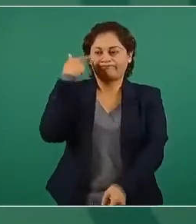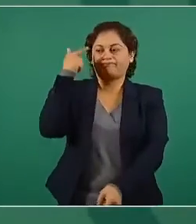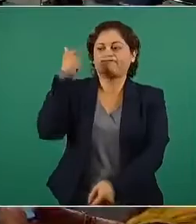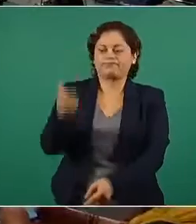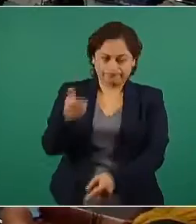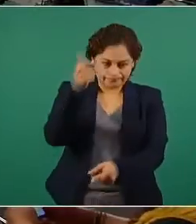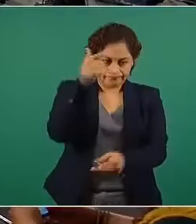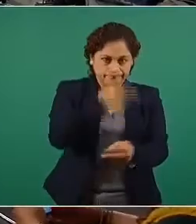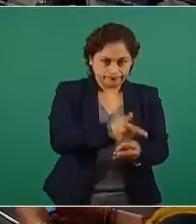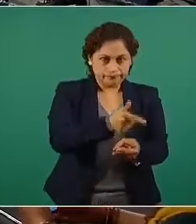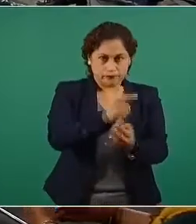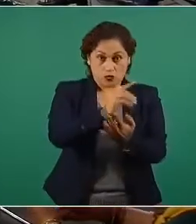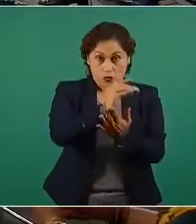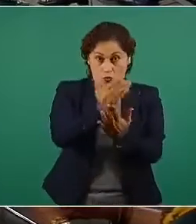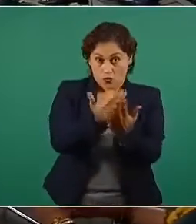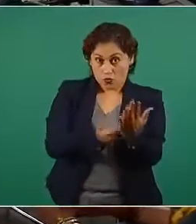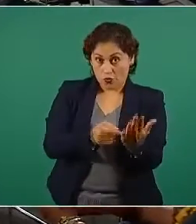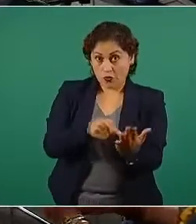contratos